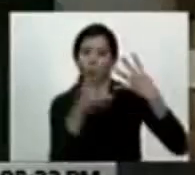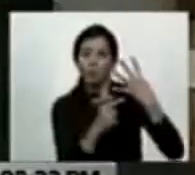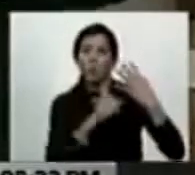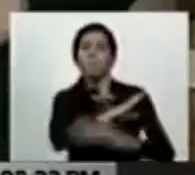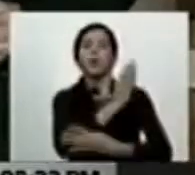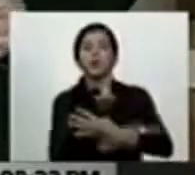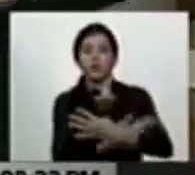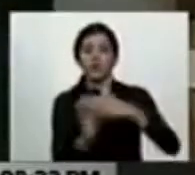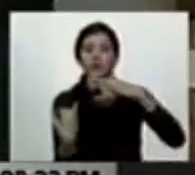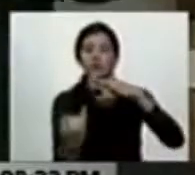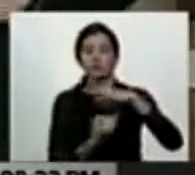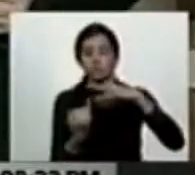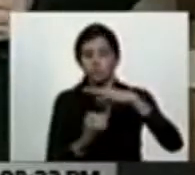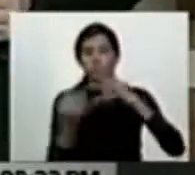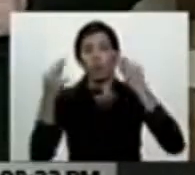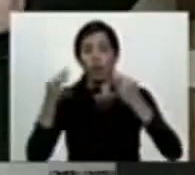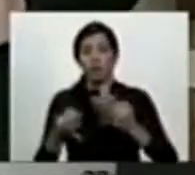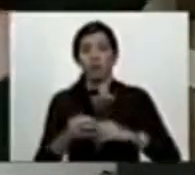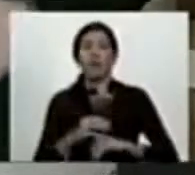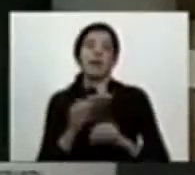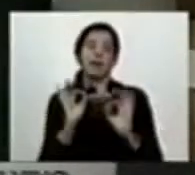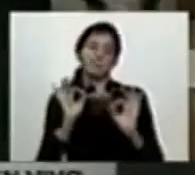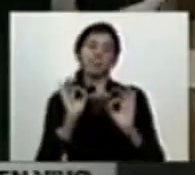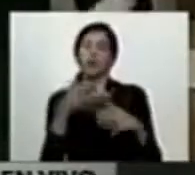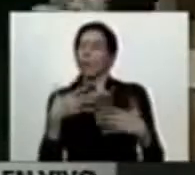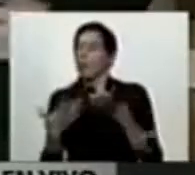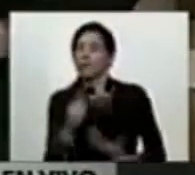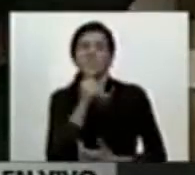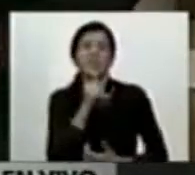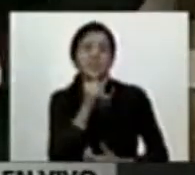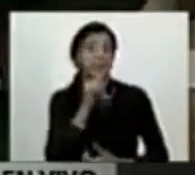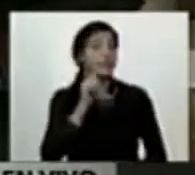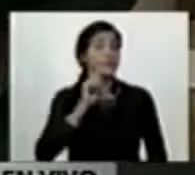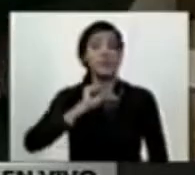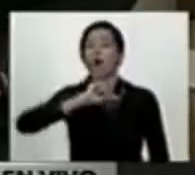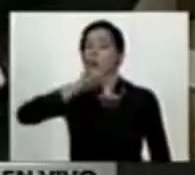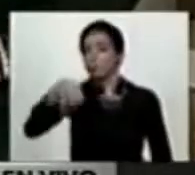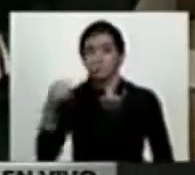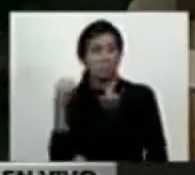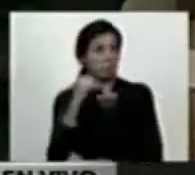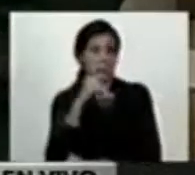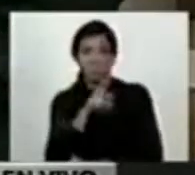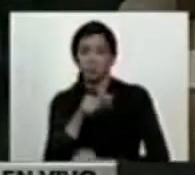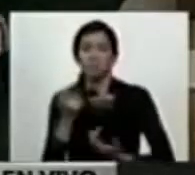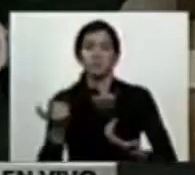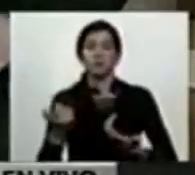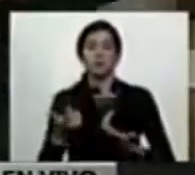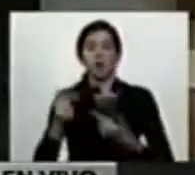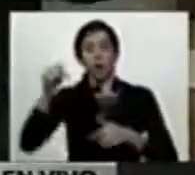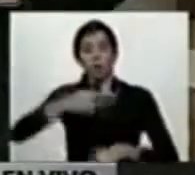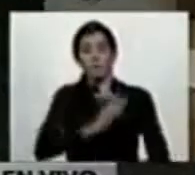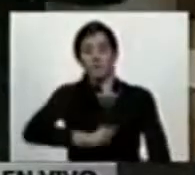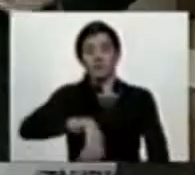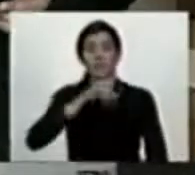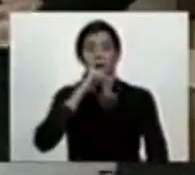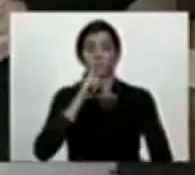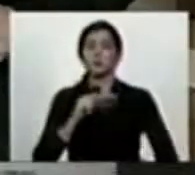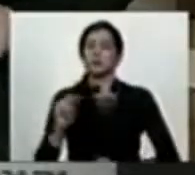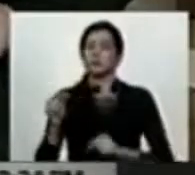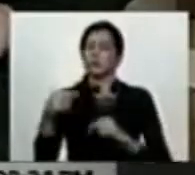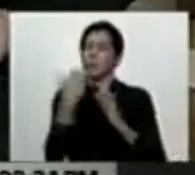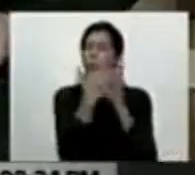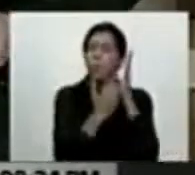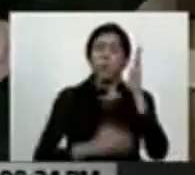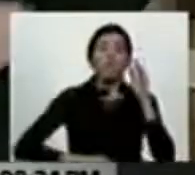específicamente del Tribunal Supremo de Justicia. El día de hoy, el presidente de la República, Nicolás Maduro Moros, ha tenido una intensa agenda